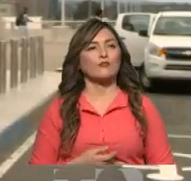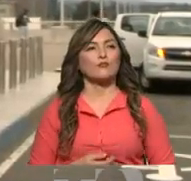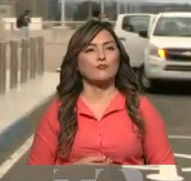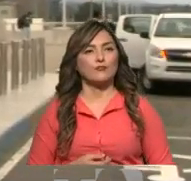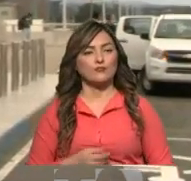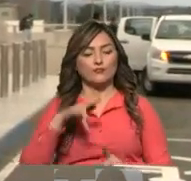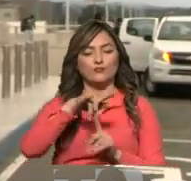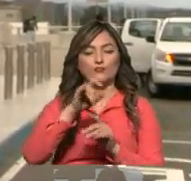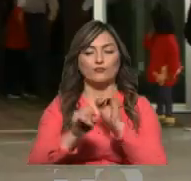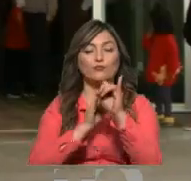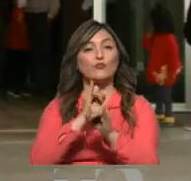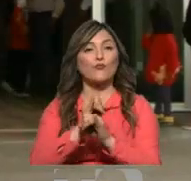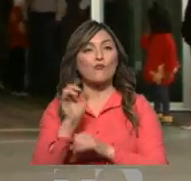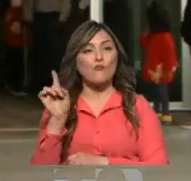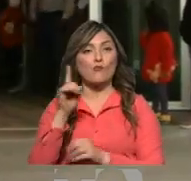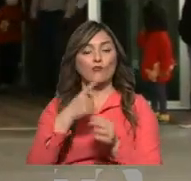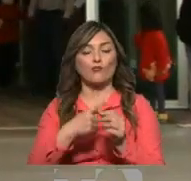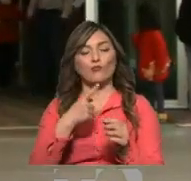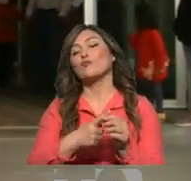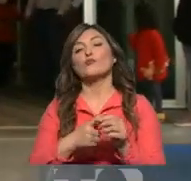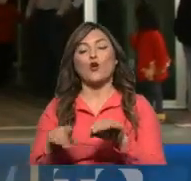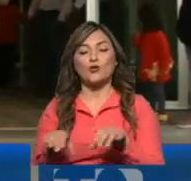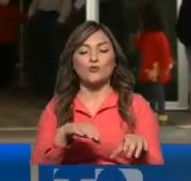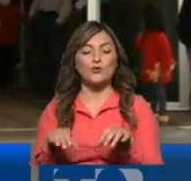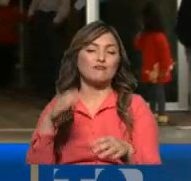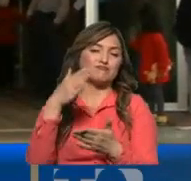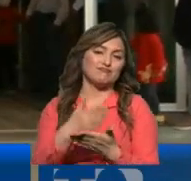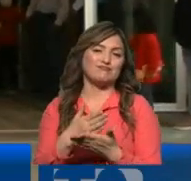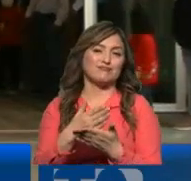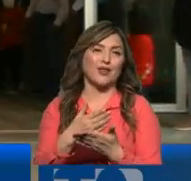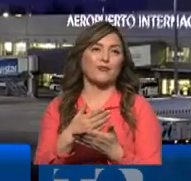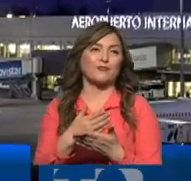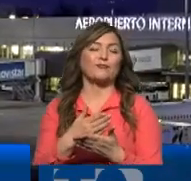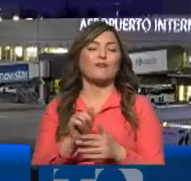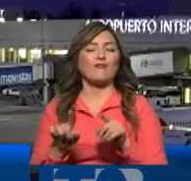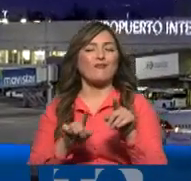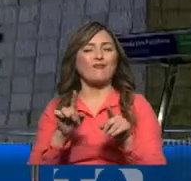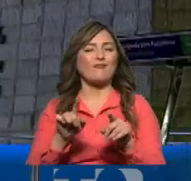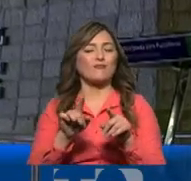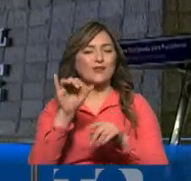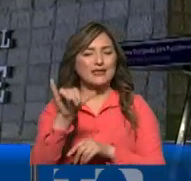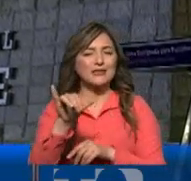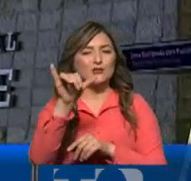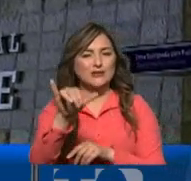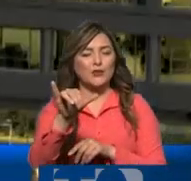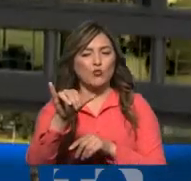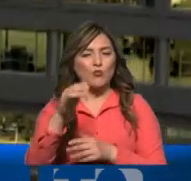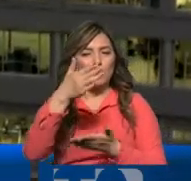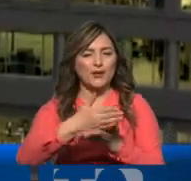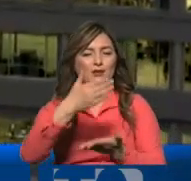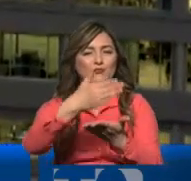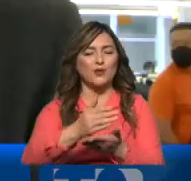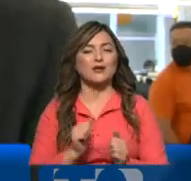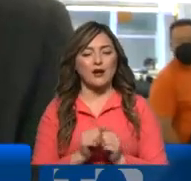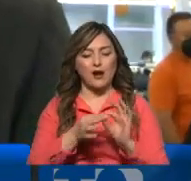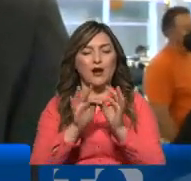El Aeropuerto Internacional Mariscal Sucre de Quito suspenderá sus operaciones de forma intermitente para poder realizar obras de mantenimiento preventivo en